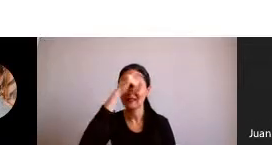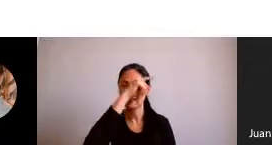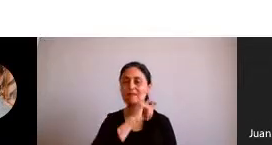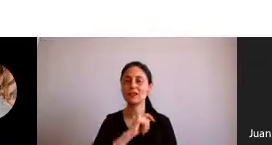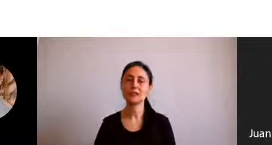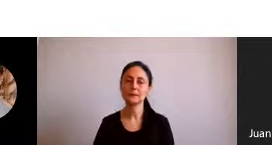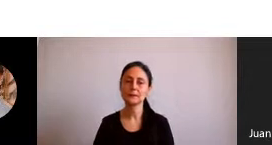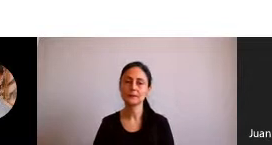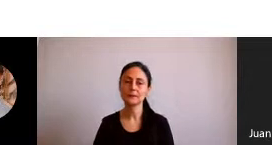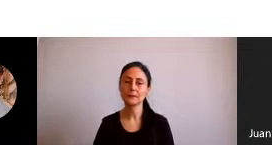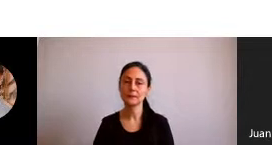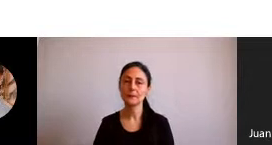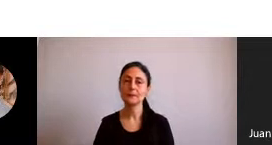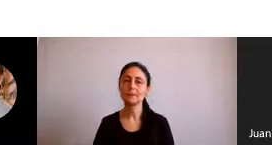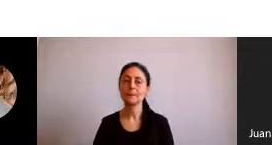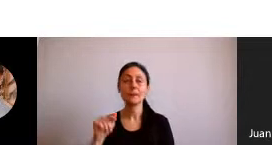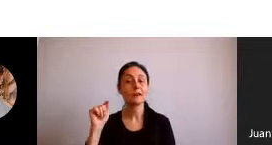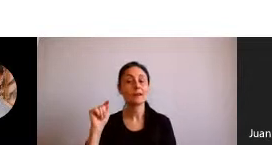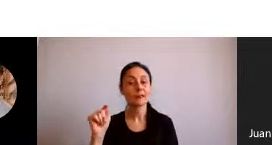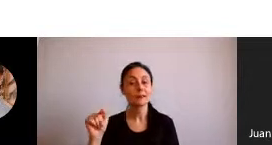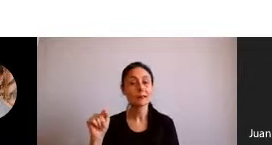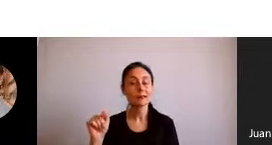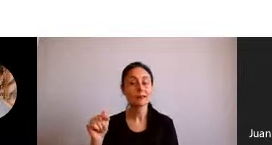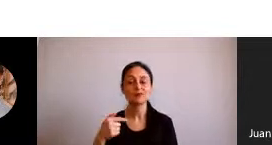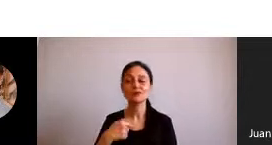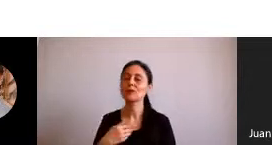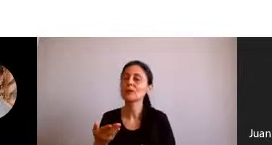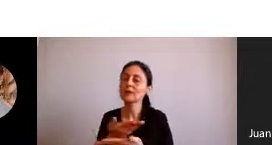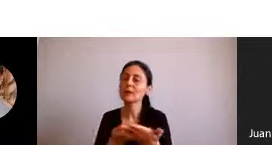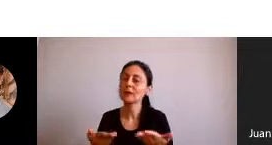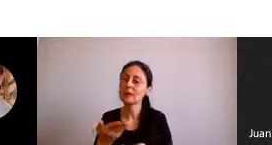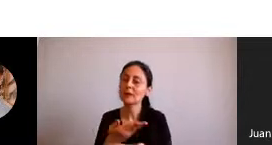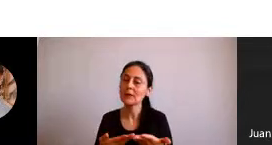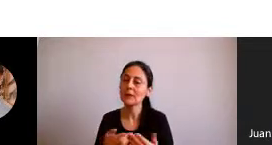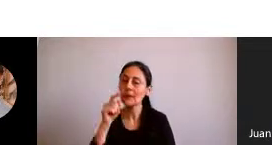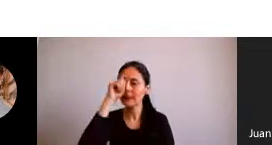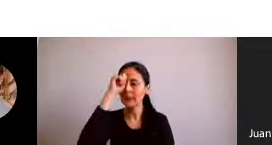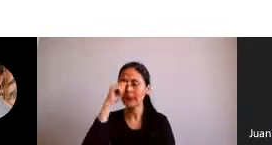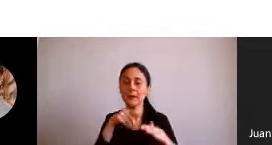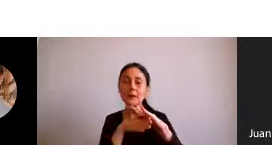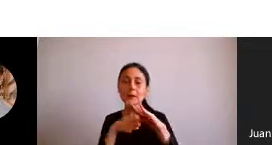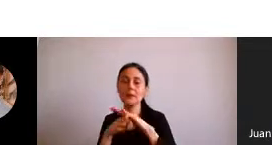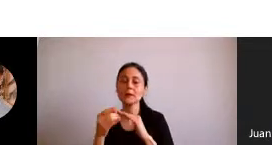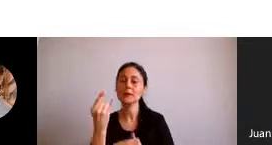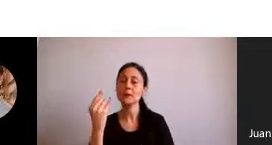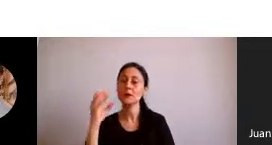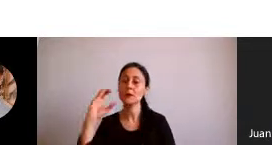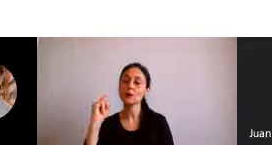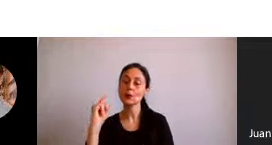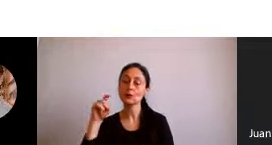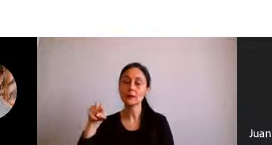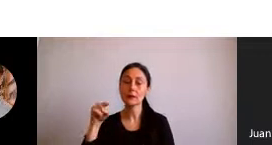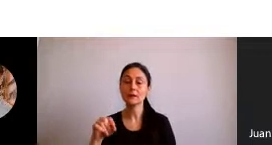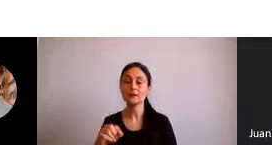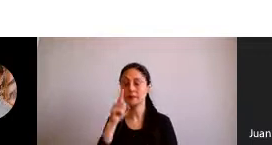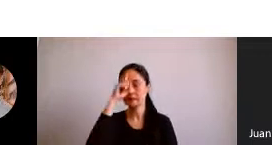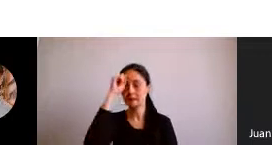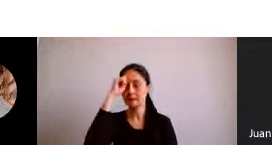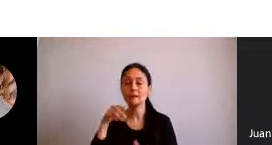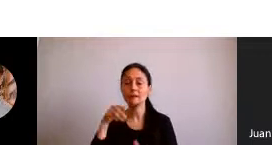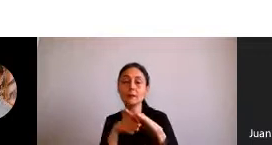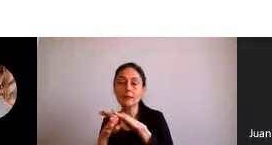Frente a eso, yo quería exponer un poco que esto pasa con un paciente UCI tradicional, pero con un paciente COVID ocurre lo mismo, pero,